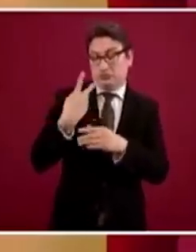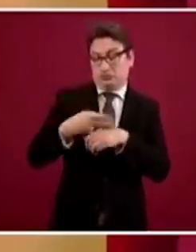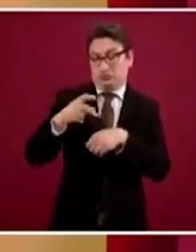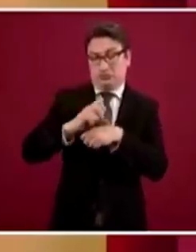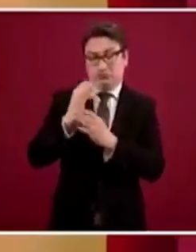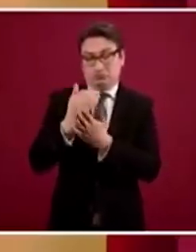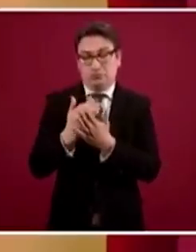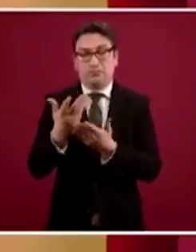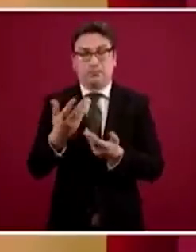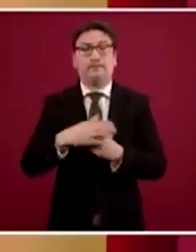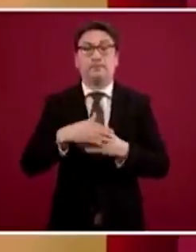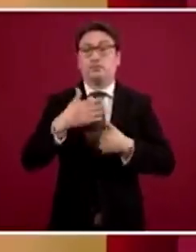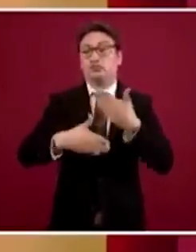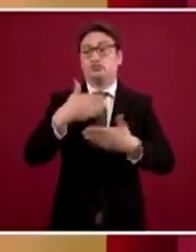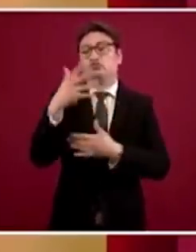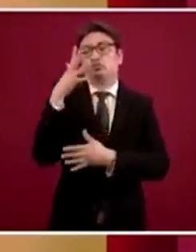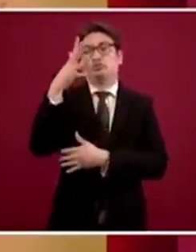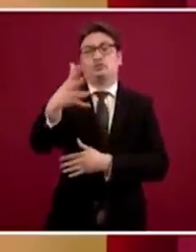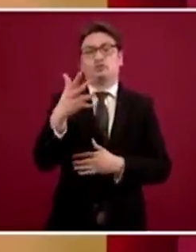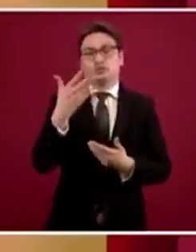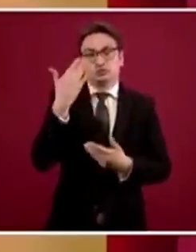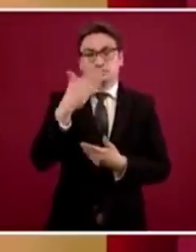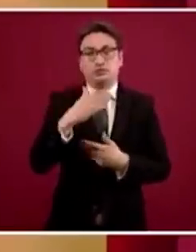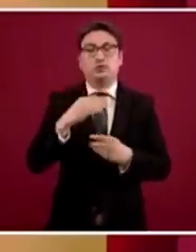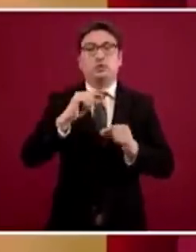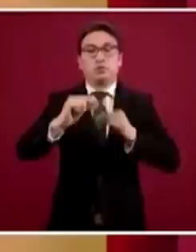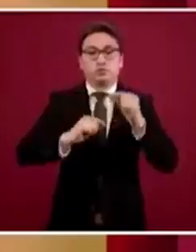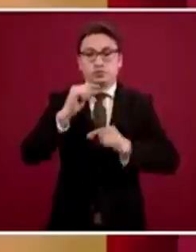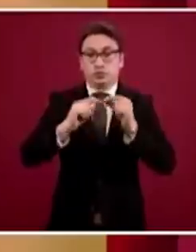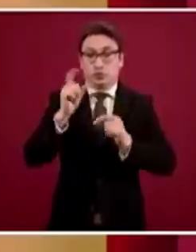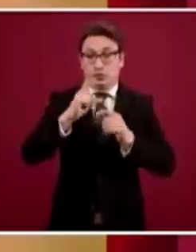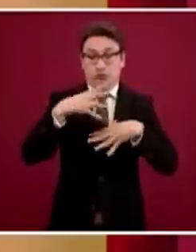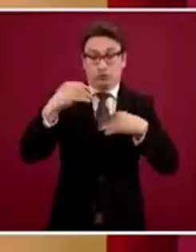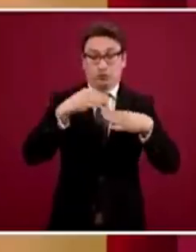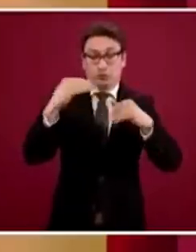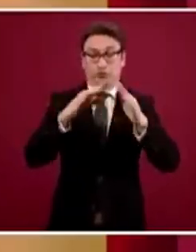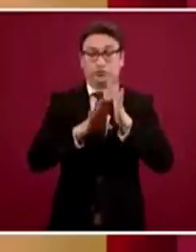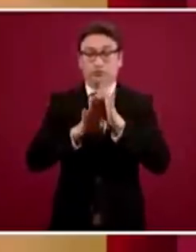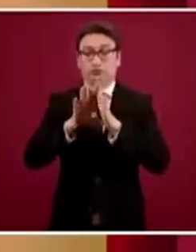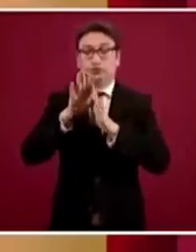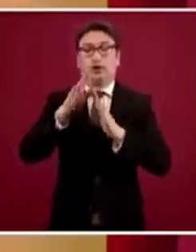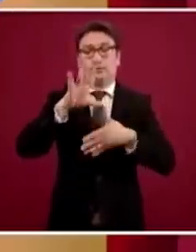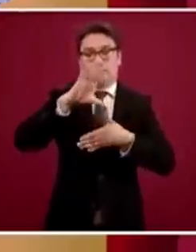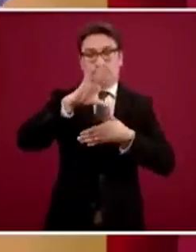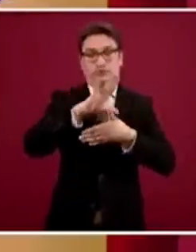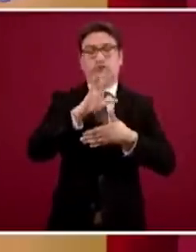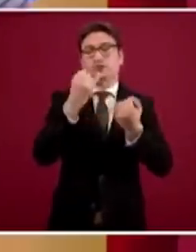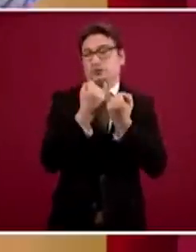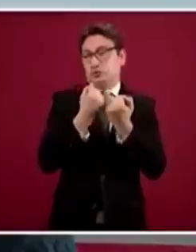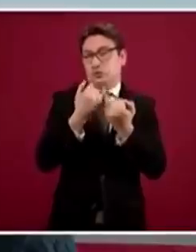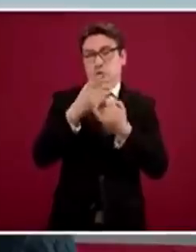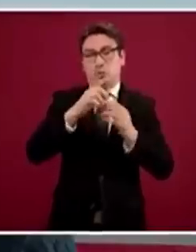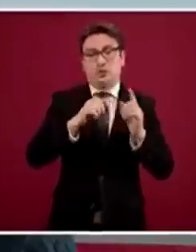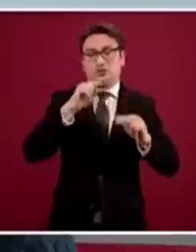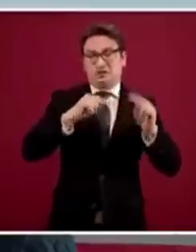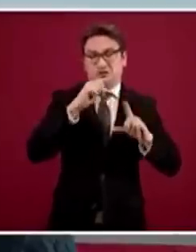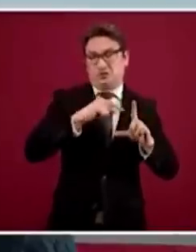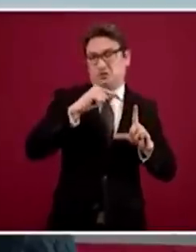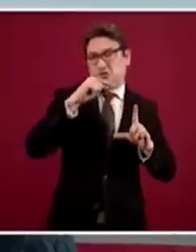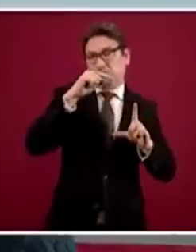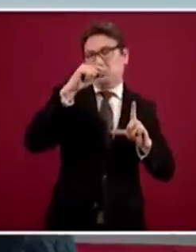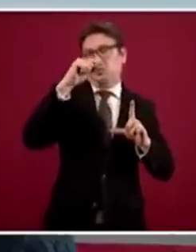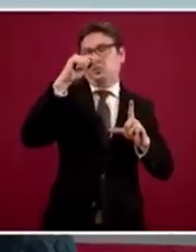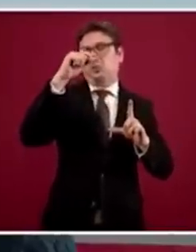y llegar al punto en donde conforme crezca la epidemia en la región de américa posiblemente este porcentaje volverá